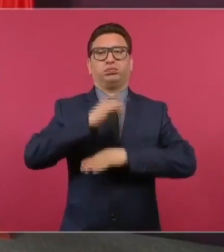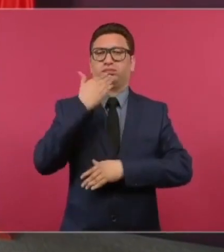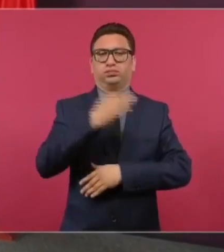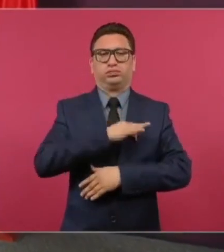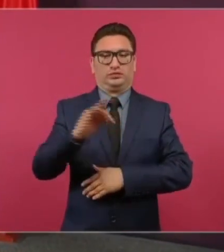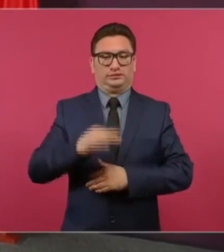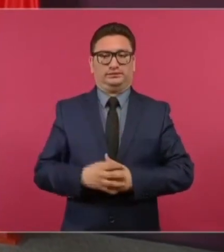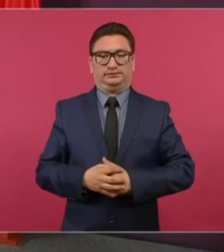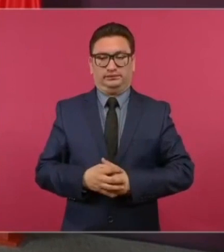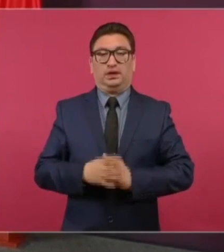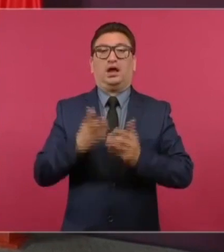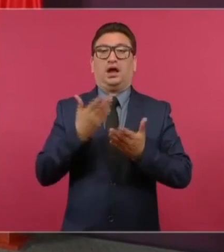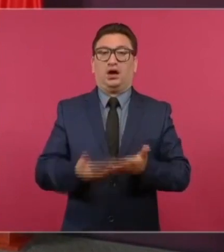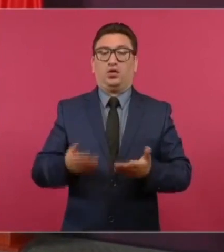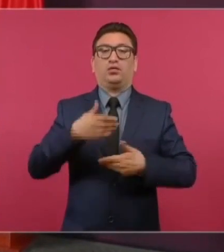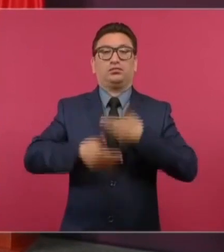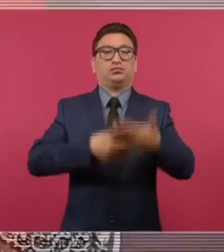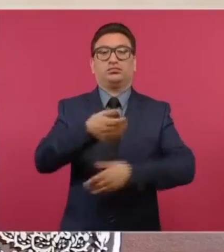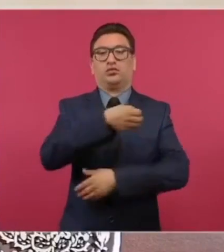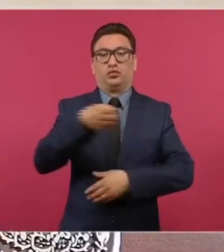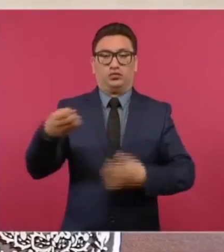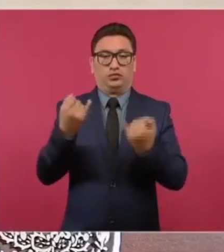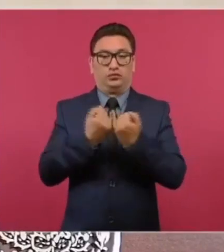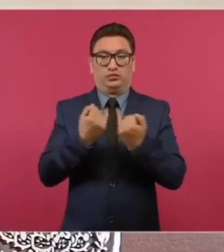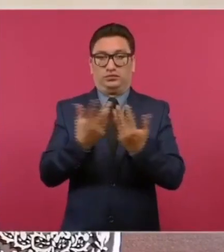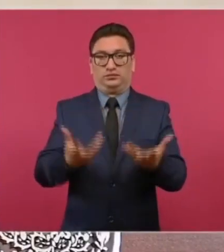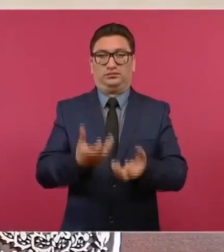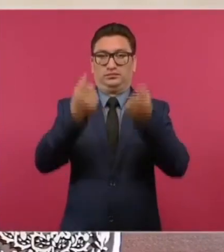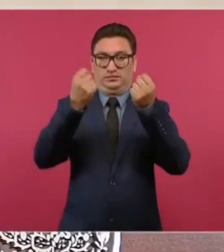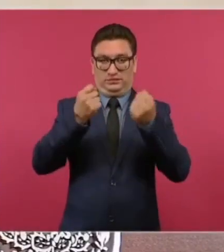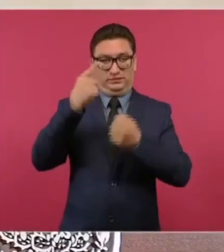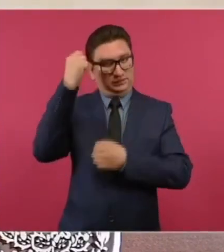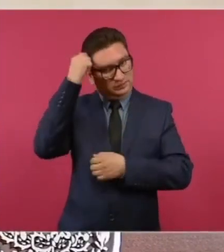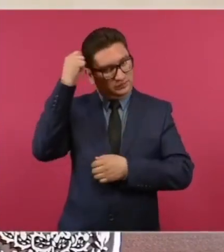Ya nada más las cosas de ordenar y se rescató el lago.